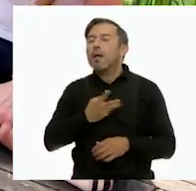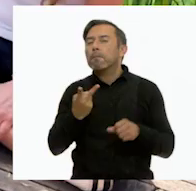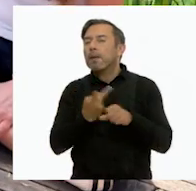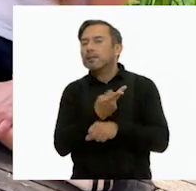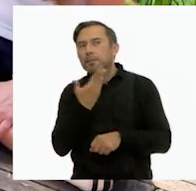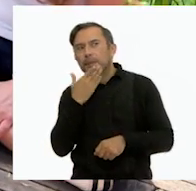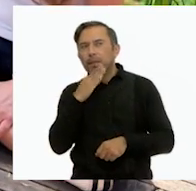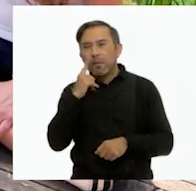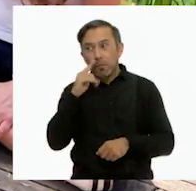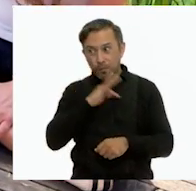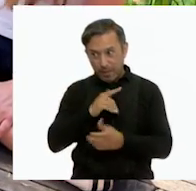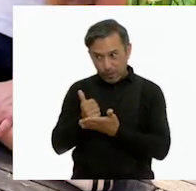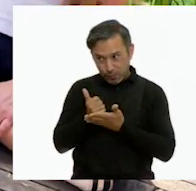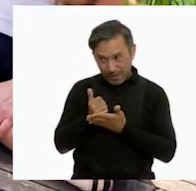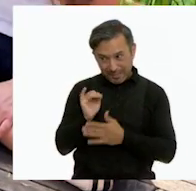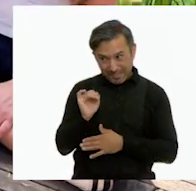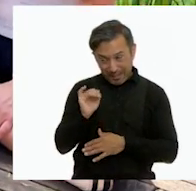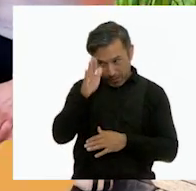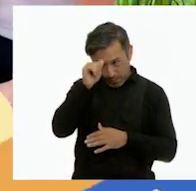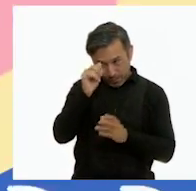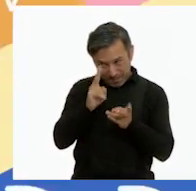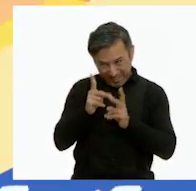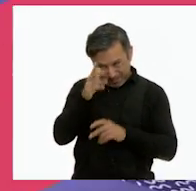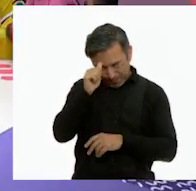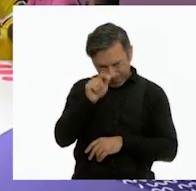Sí. Gracias, Sofi, te veo allá adentro.